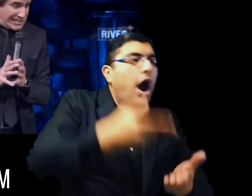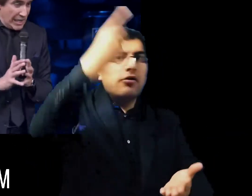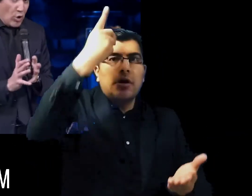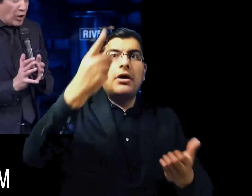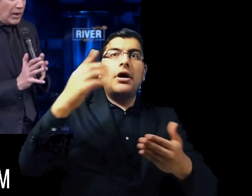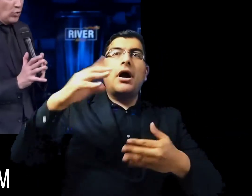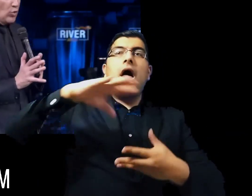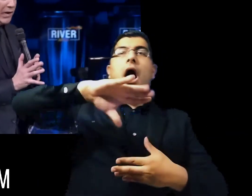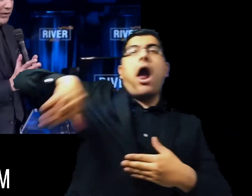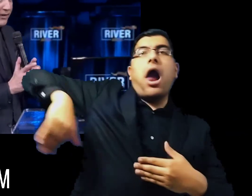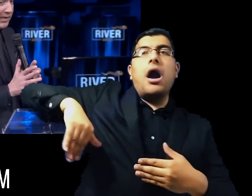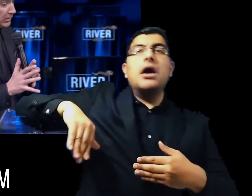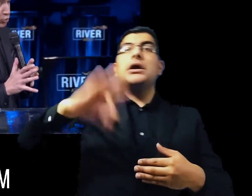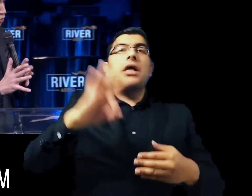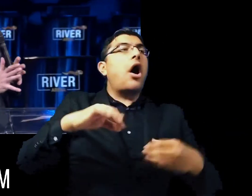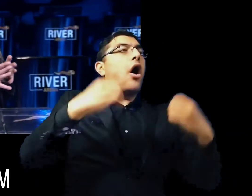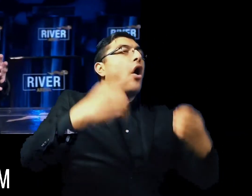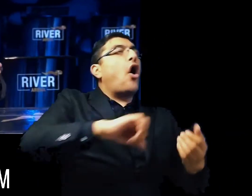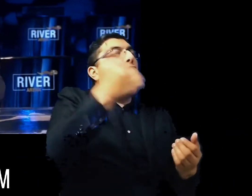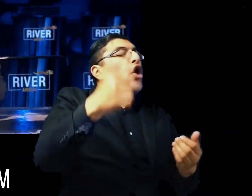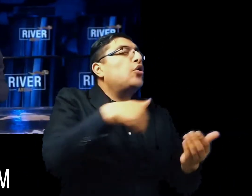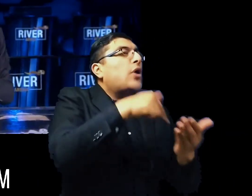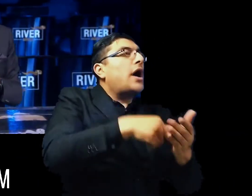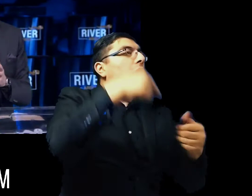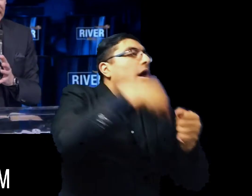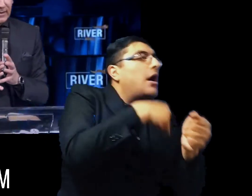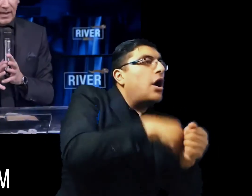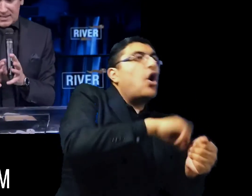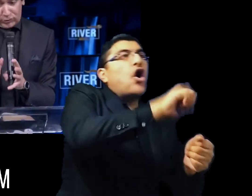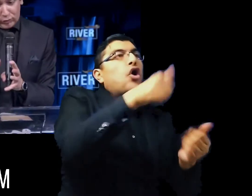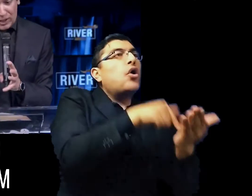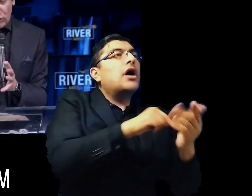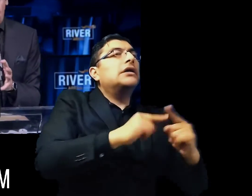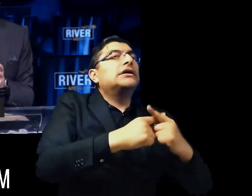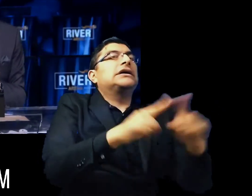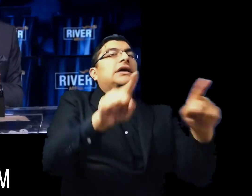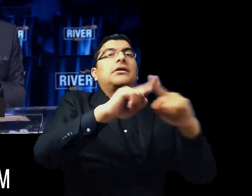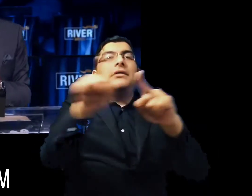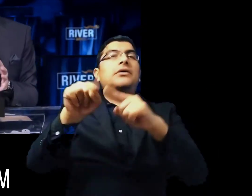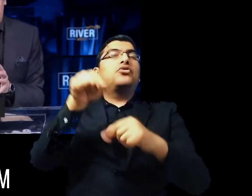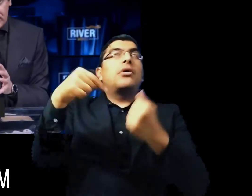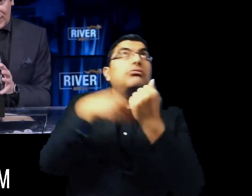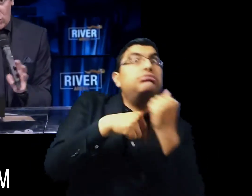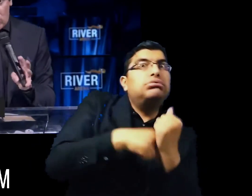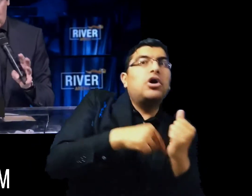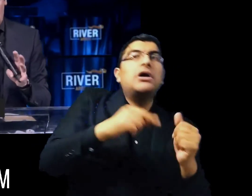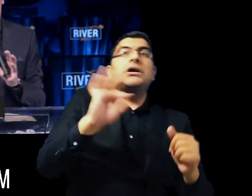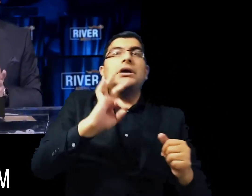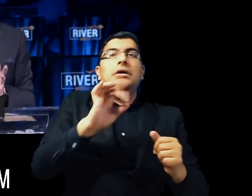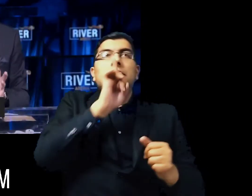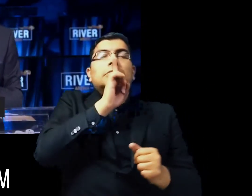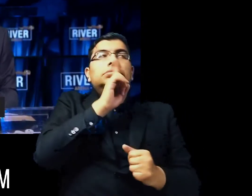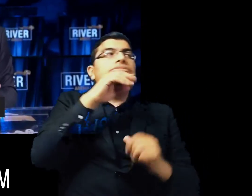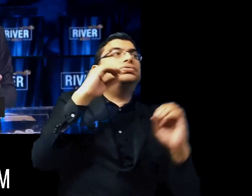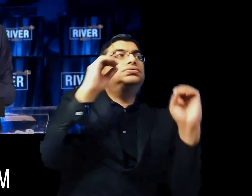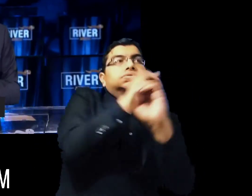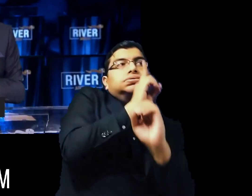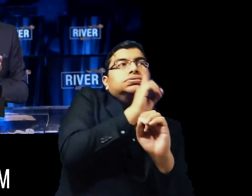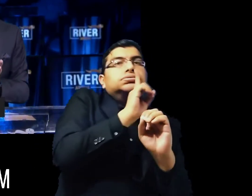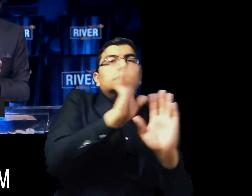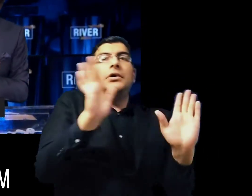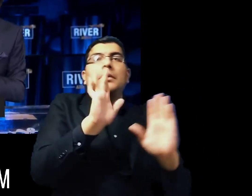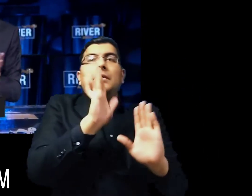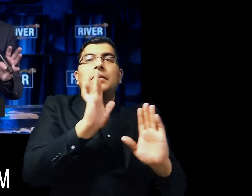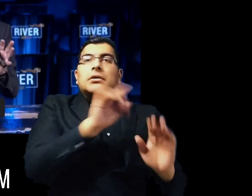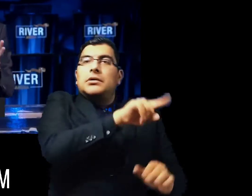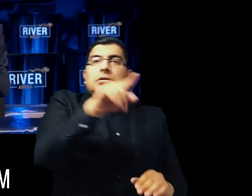vez hayas escogido un lugar diferente, un sótano diferente. Quizás tus escondites son tan oscuros y tenebrosos que ni